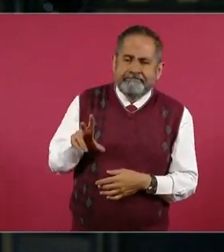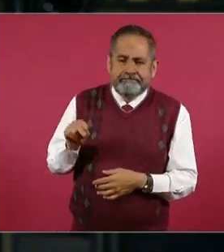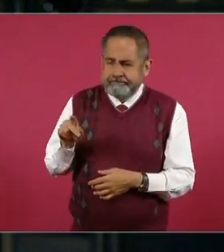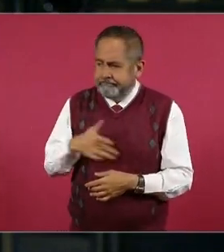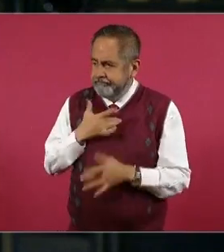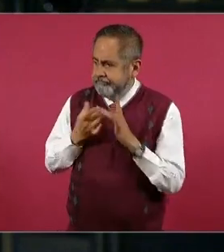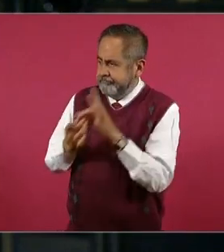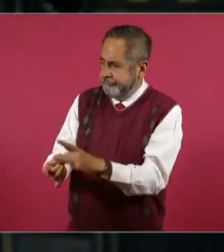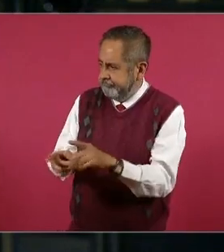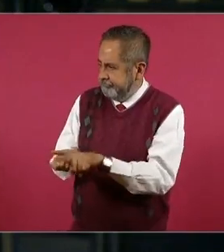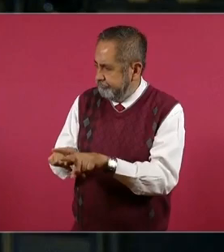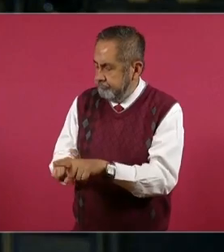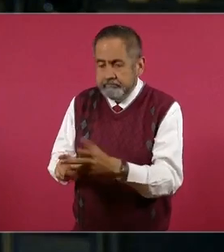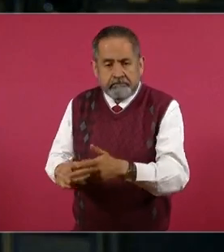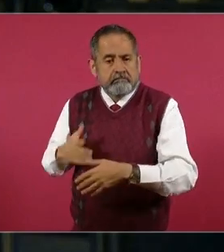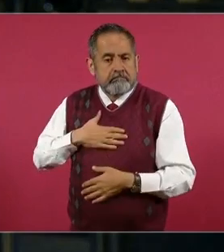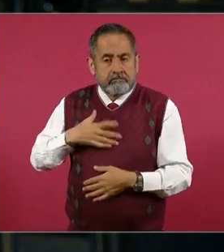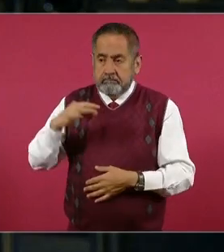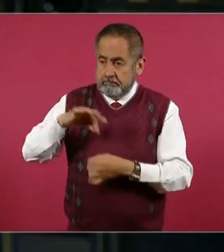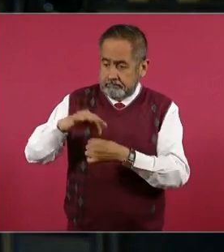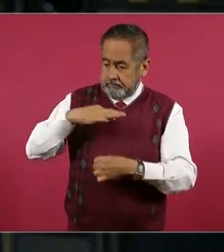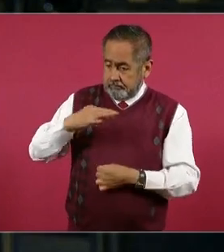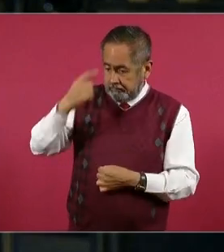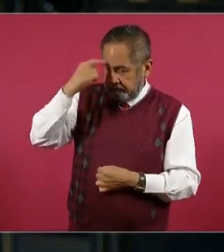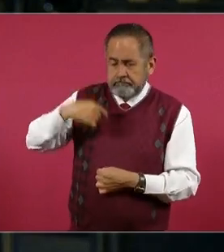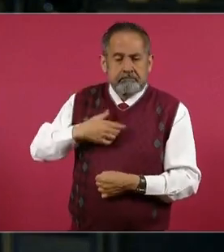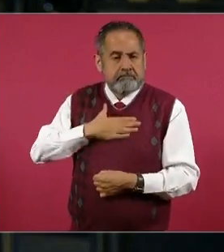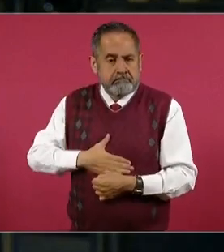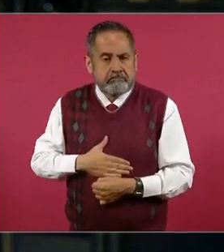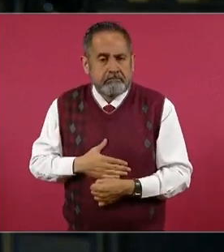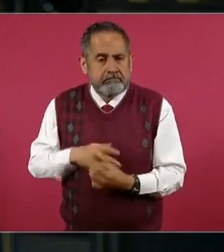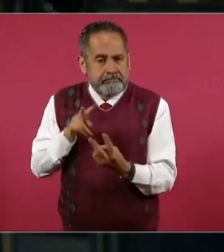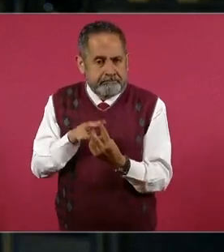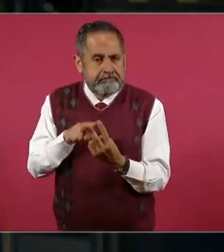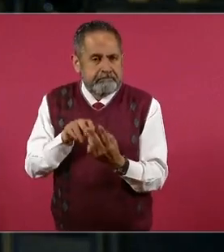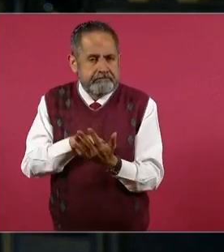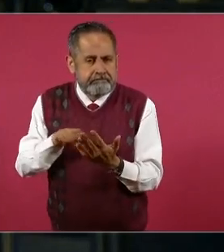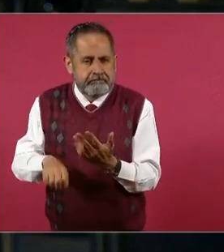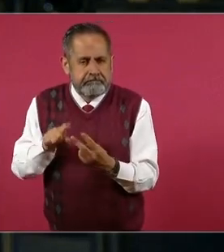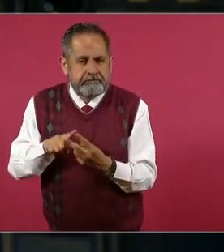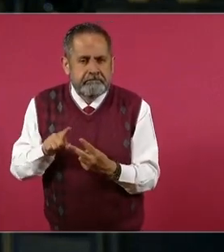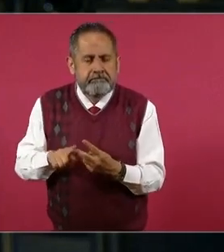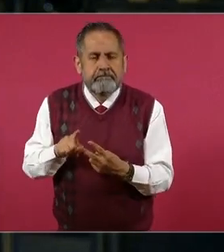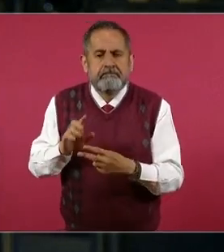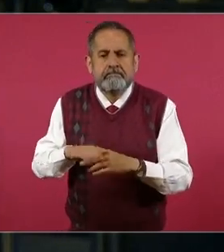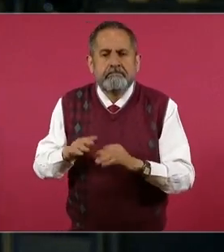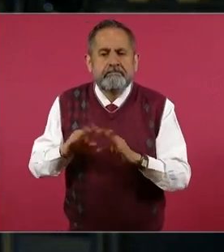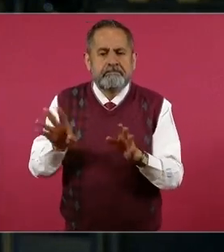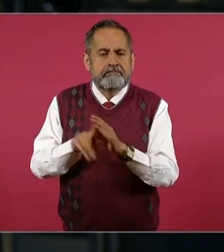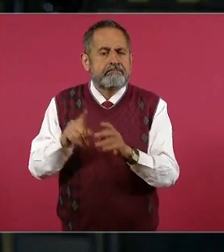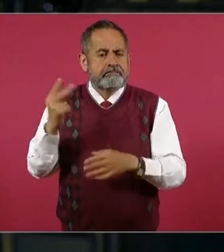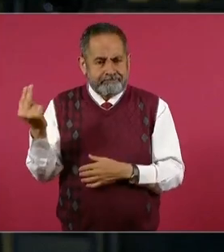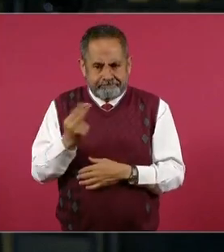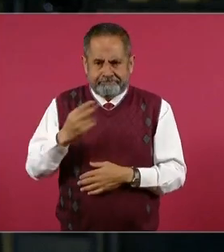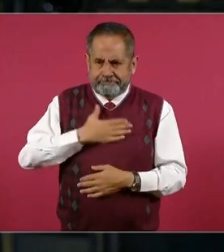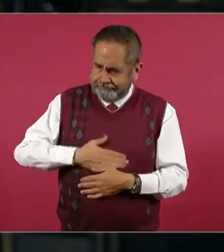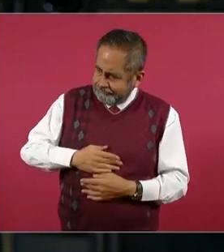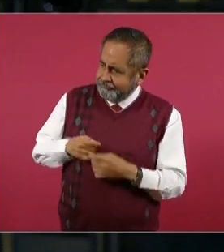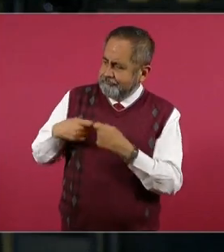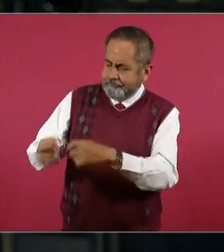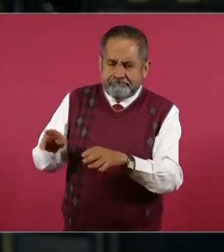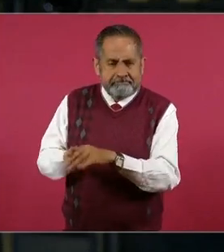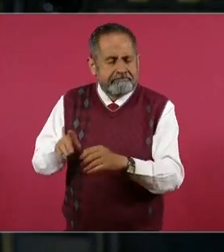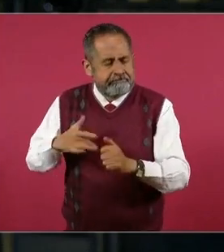que su gobierno fue elegido para hacer justicia. Estos dos casos son ejemplos claros de esa necesidad de justicia